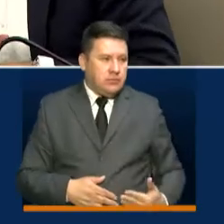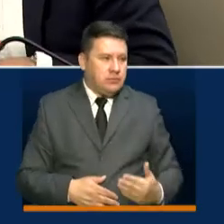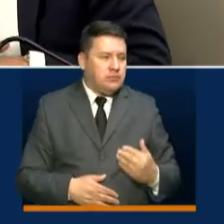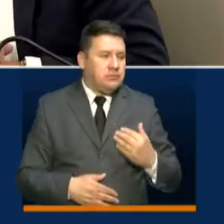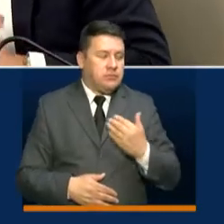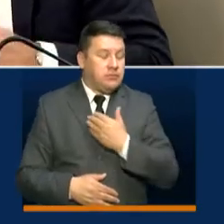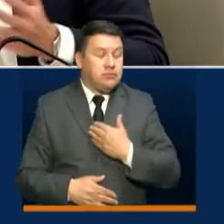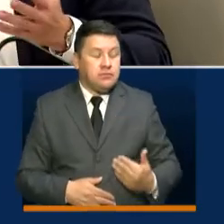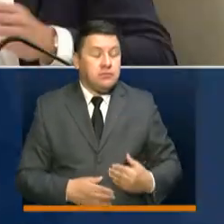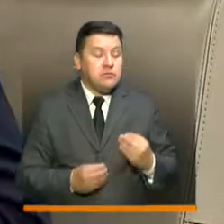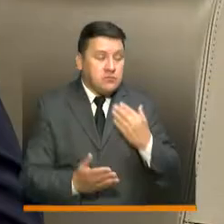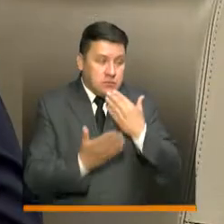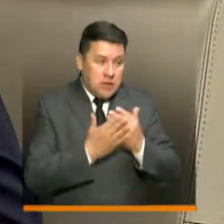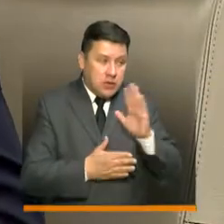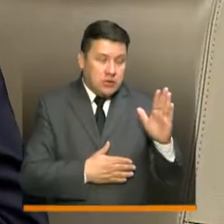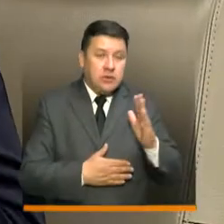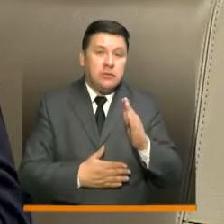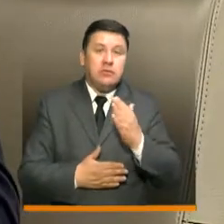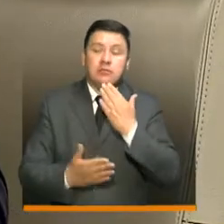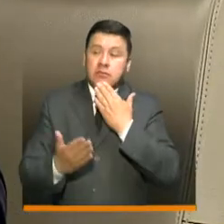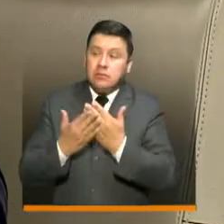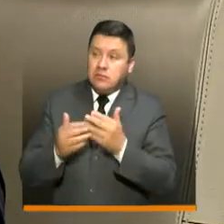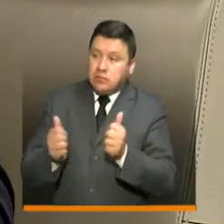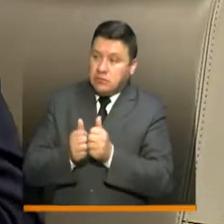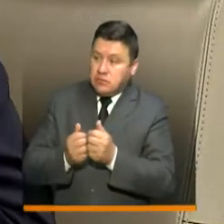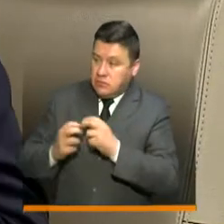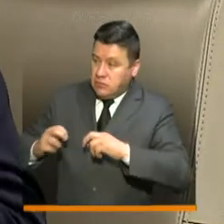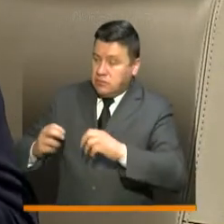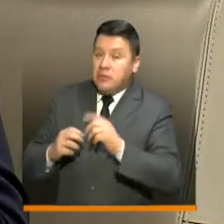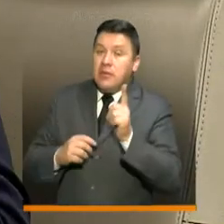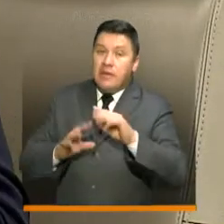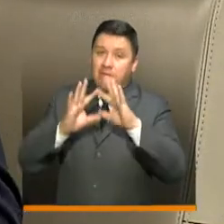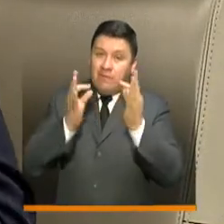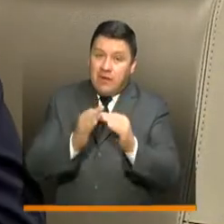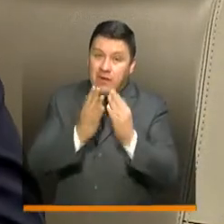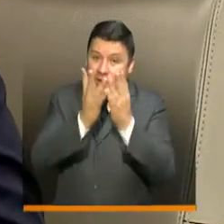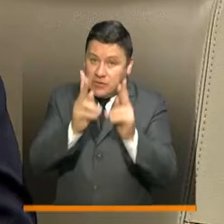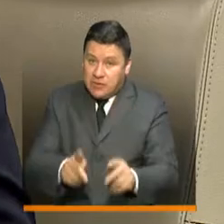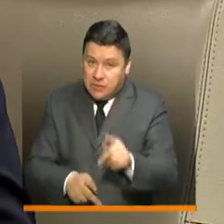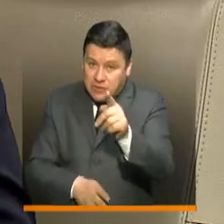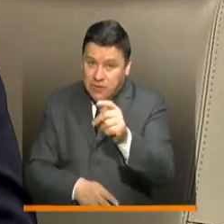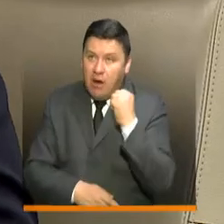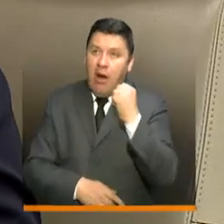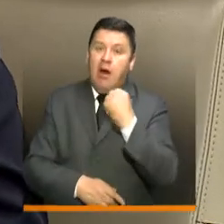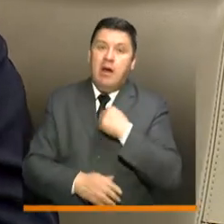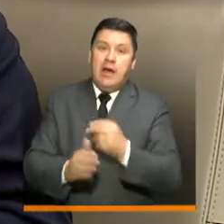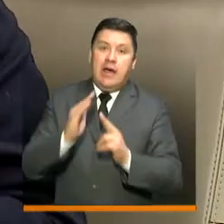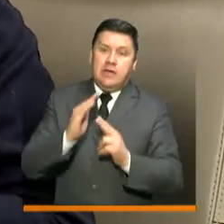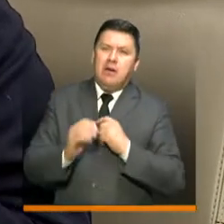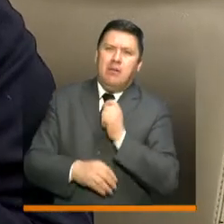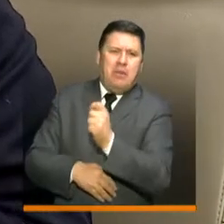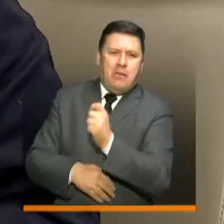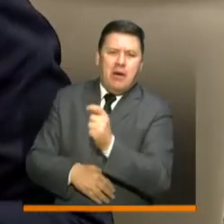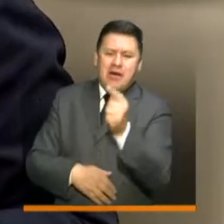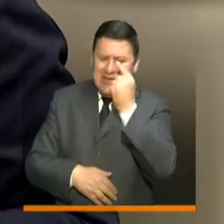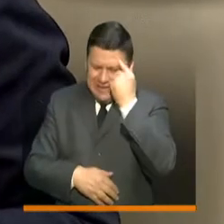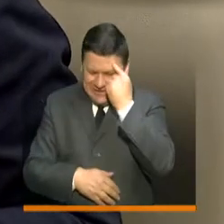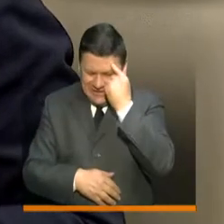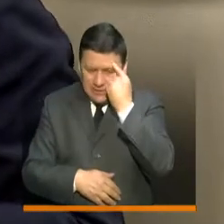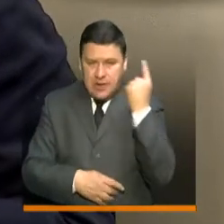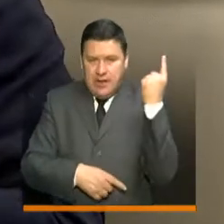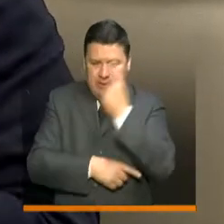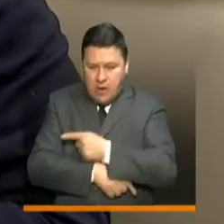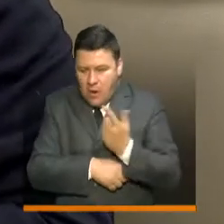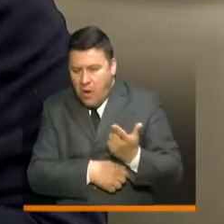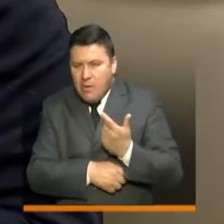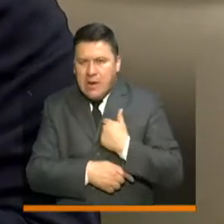presidente muchas gracias a usted a los compañeros de trabajo pero sobre todo a las familias a los estudiantes de los beneficiarios de ese texto en quienes pensamos cada